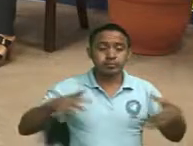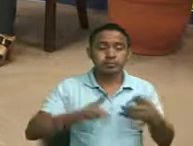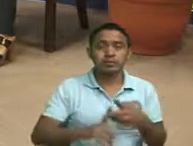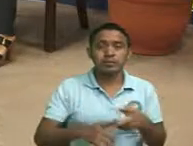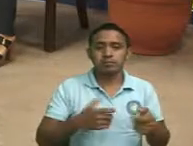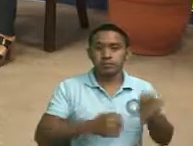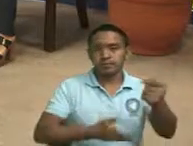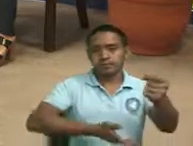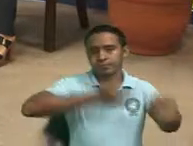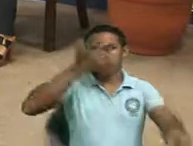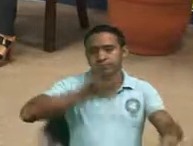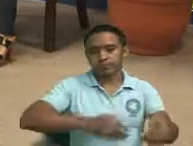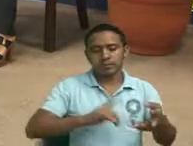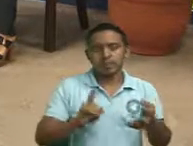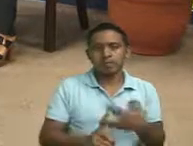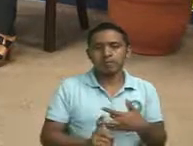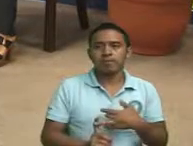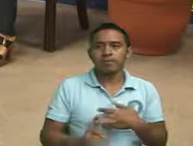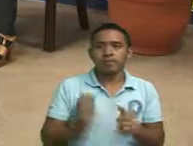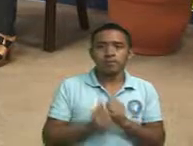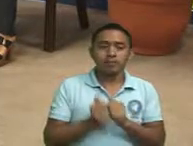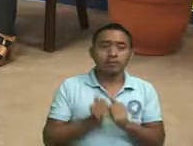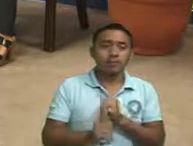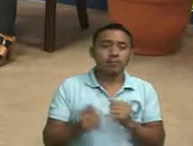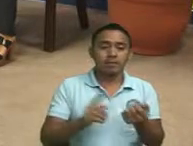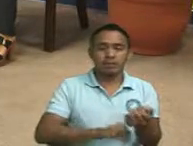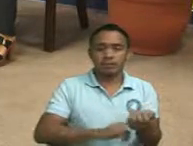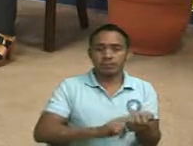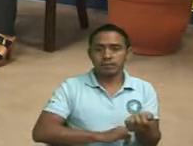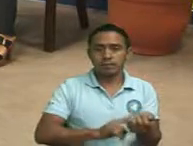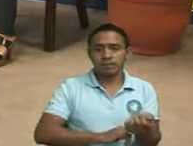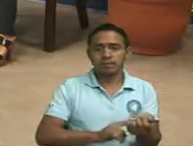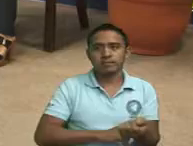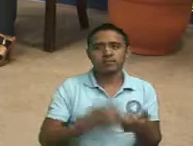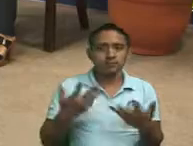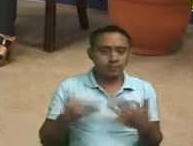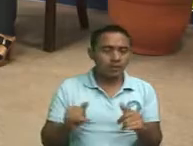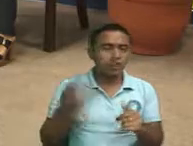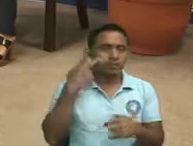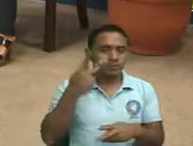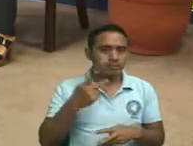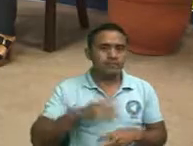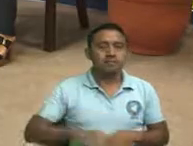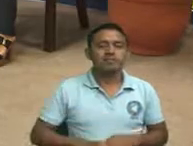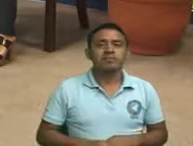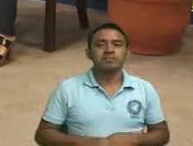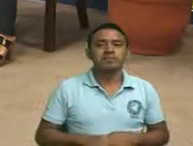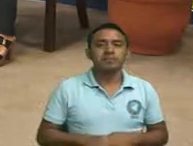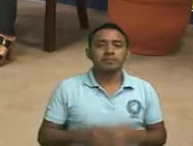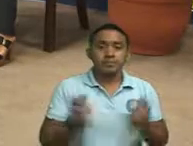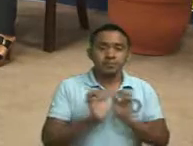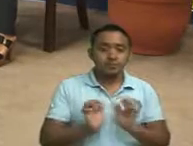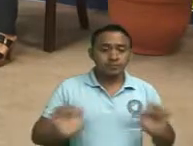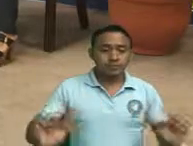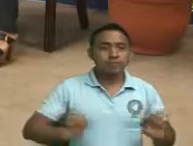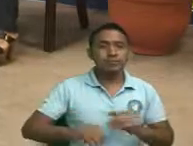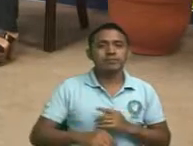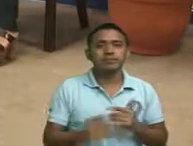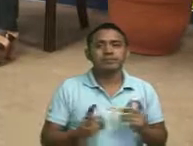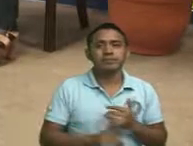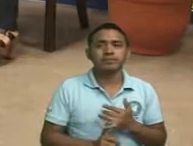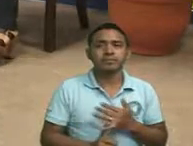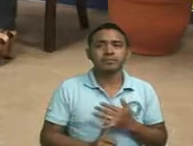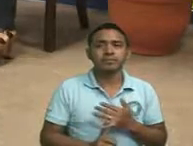de la presión, ¿verdad? Problemas de diabetes, que eso ya lo estamos viendo hasta en los niños, problemas de